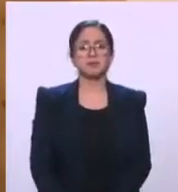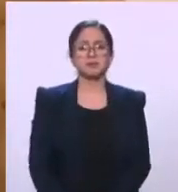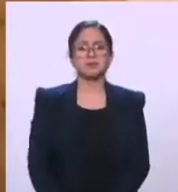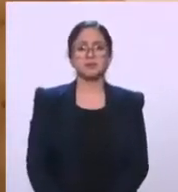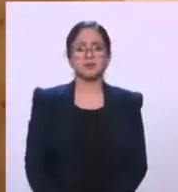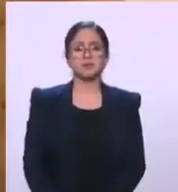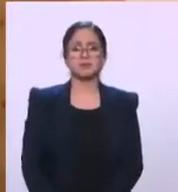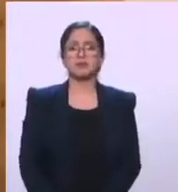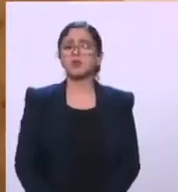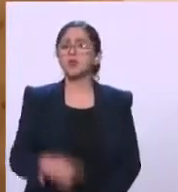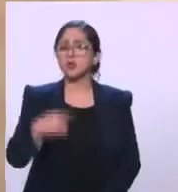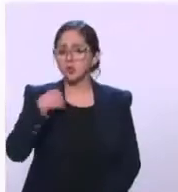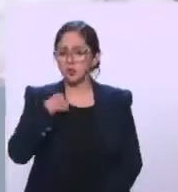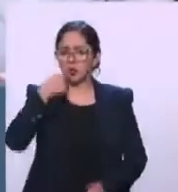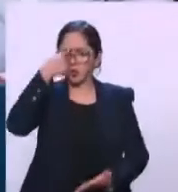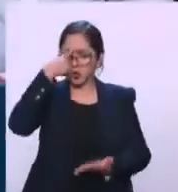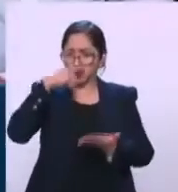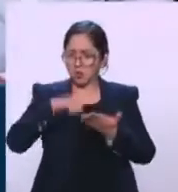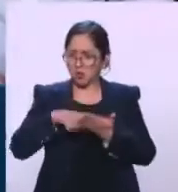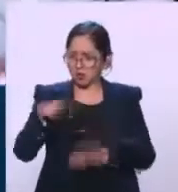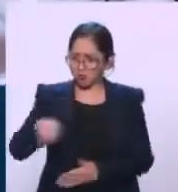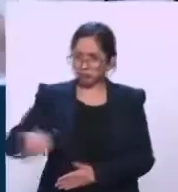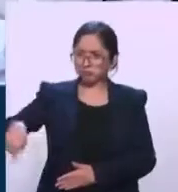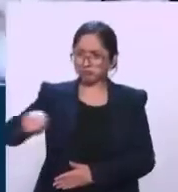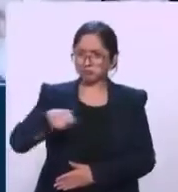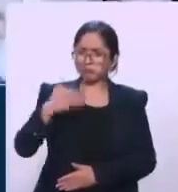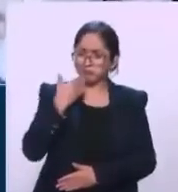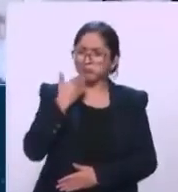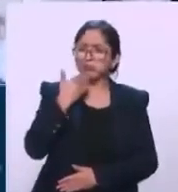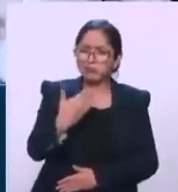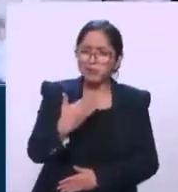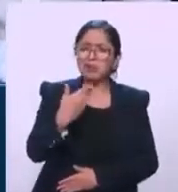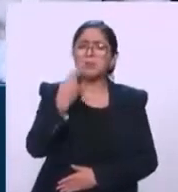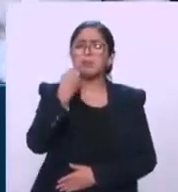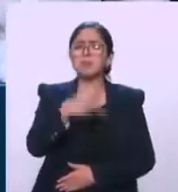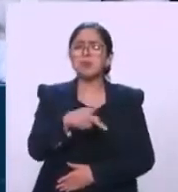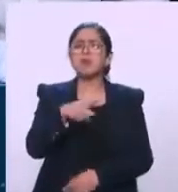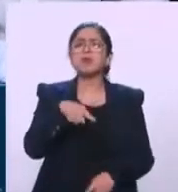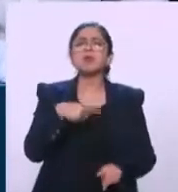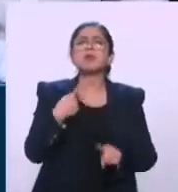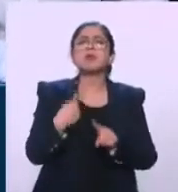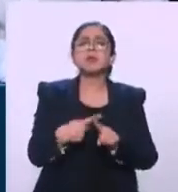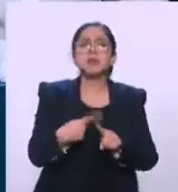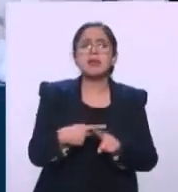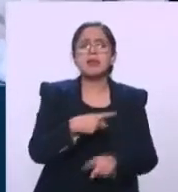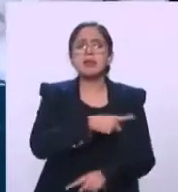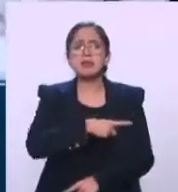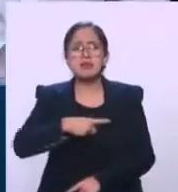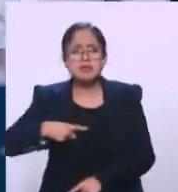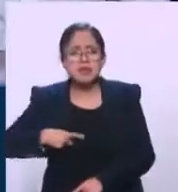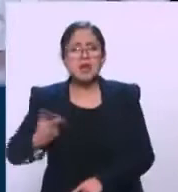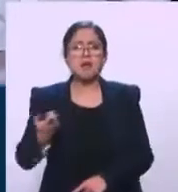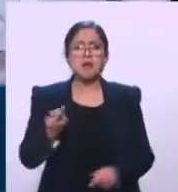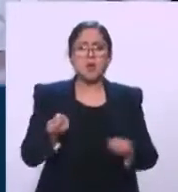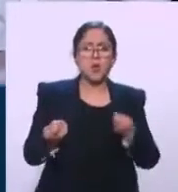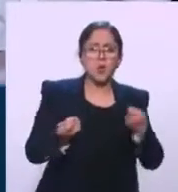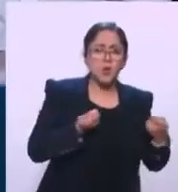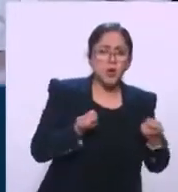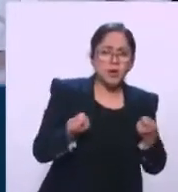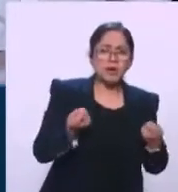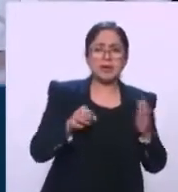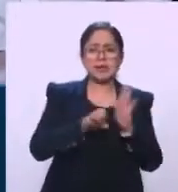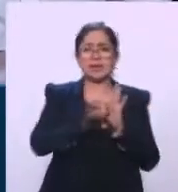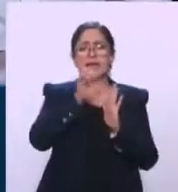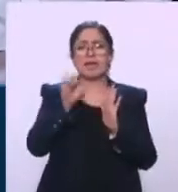creo que está bien, pero también creo que el árbitro no necesariamente siempre opera